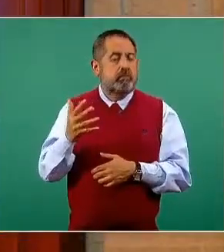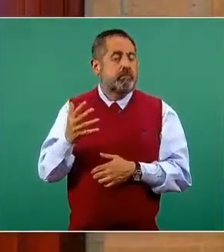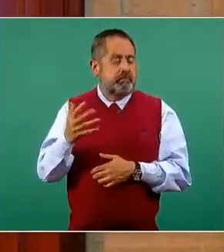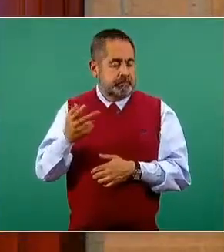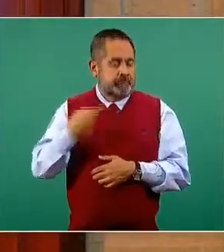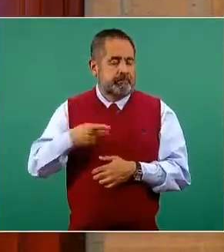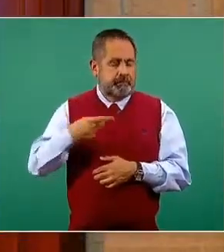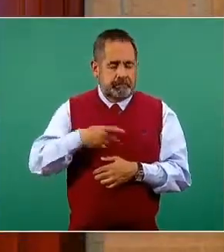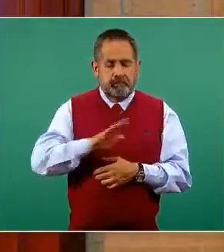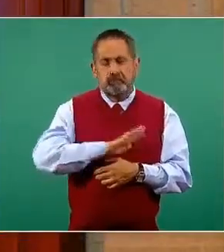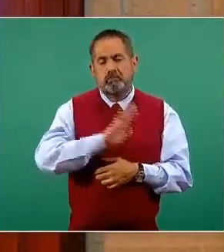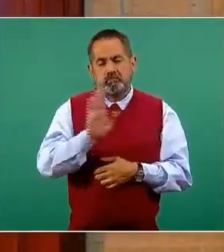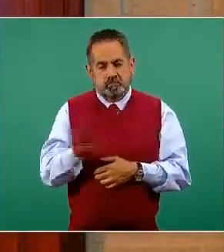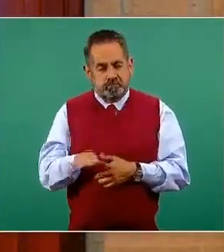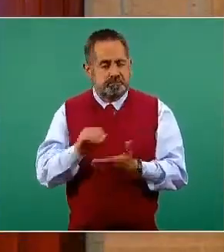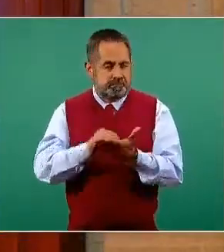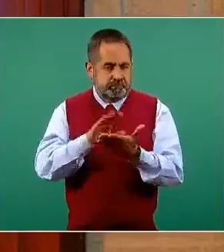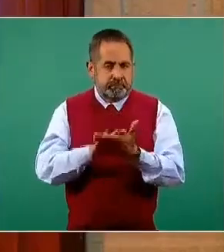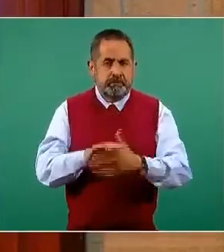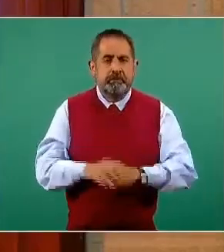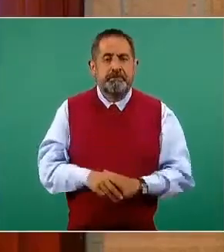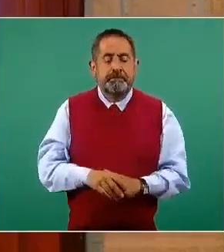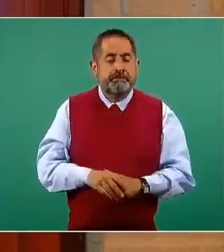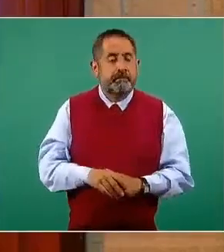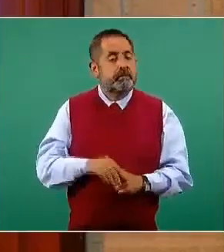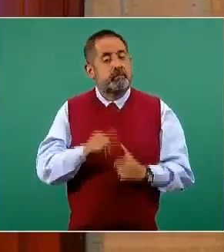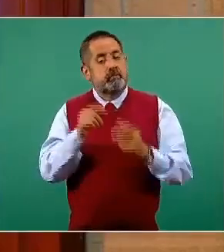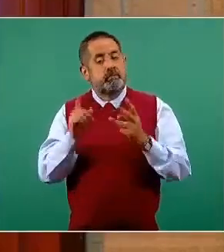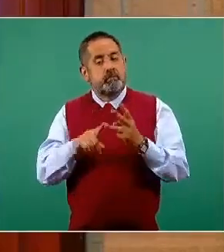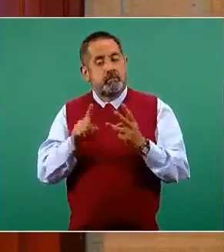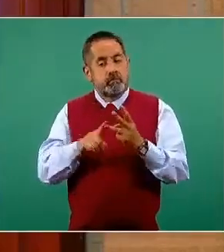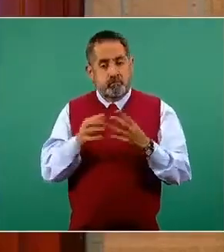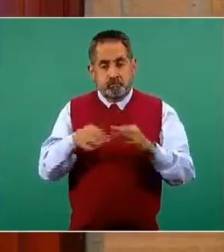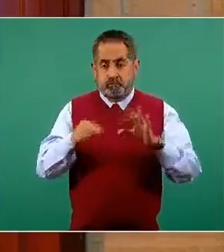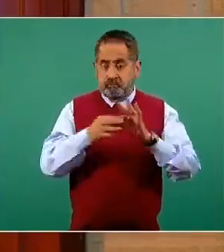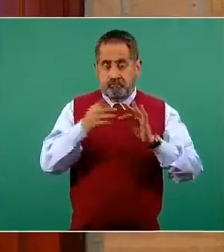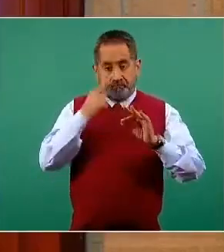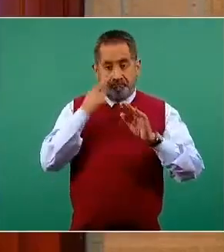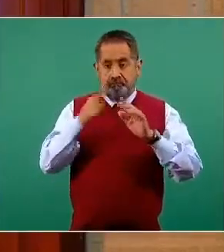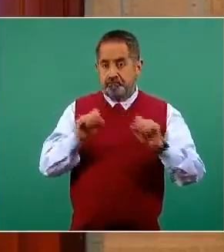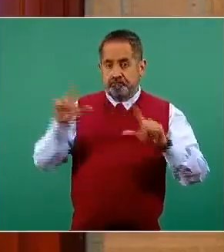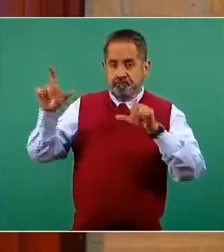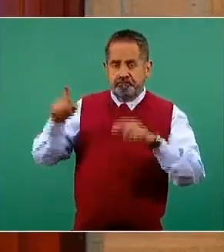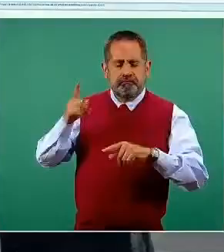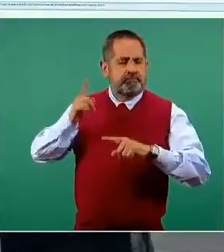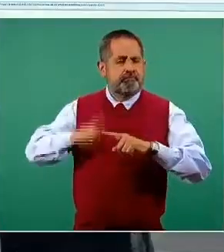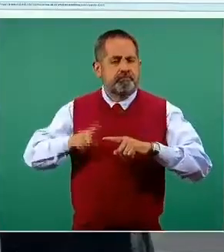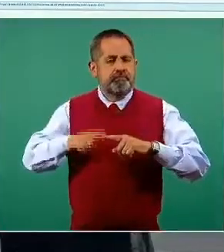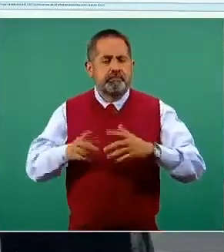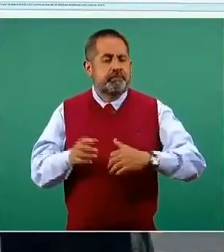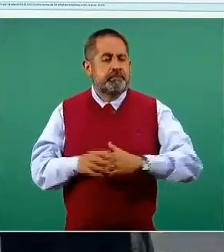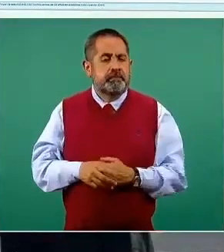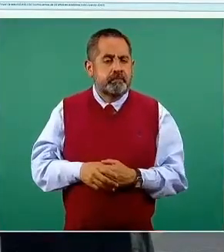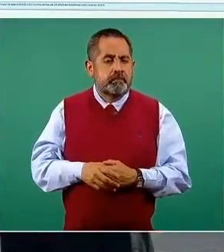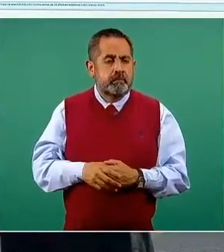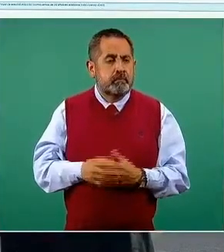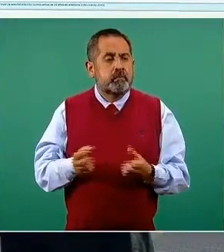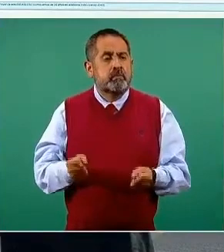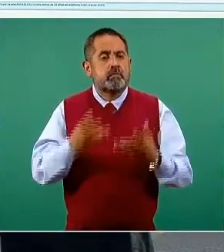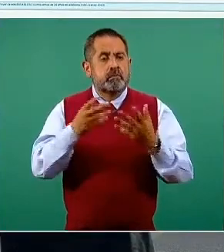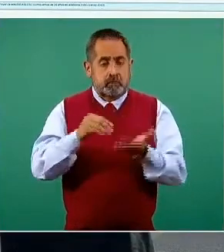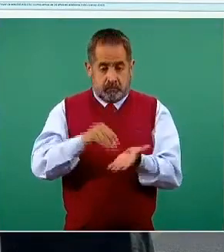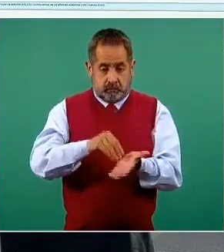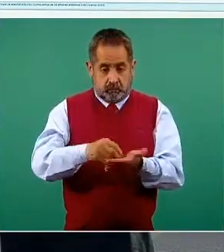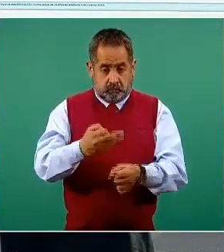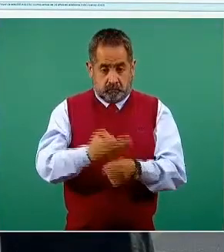220.850 defunciones registradas. Otro punto importante de esta laminilla es los casos activos